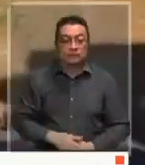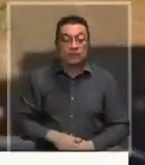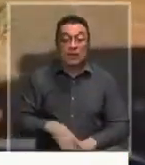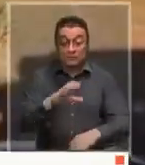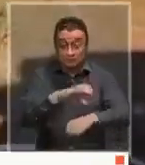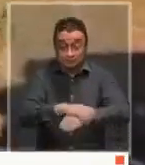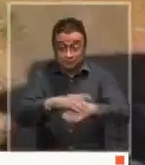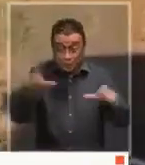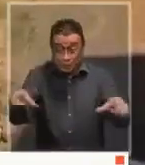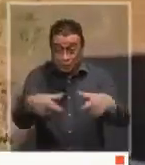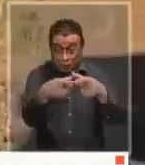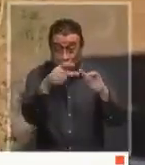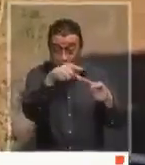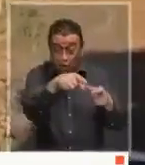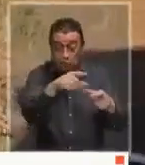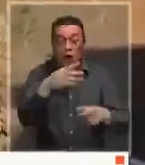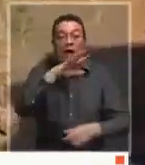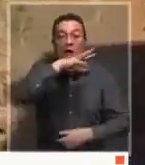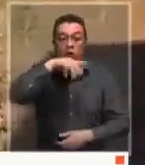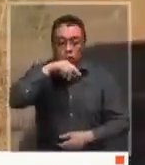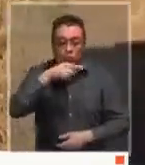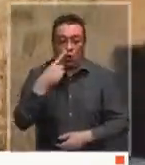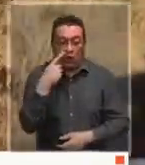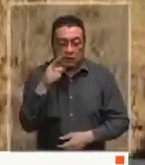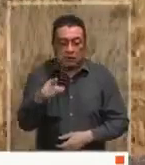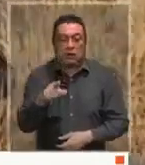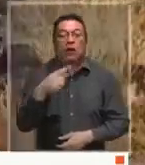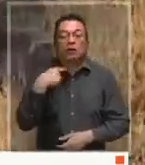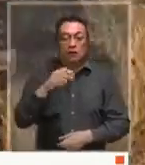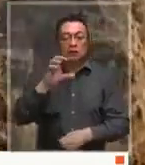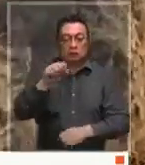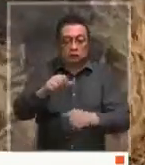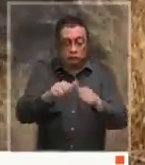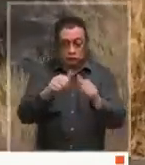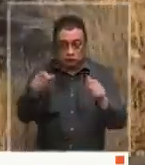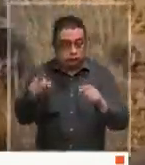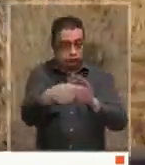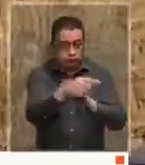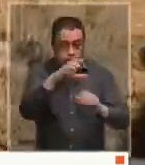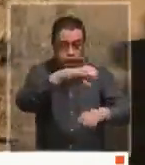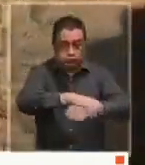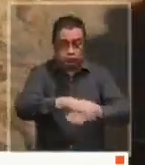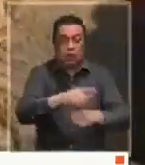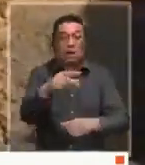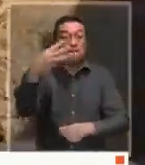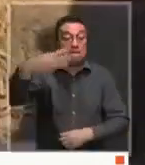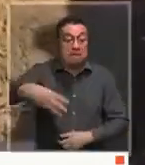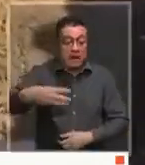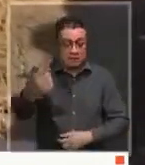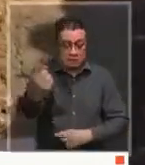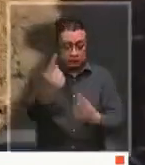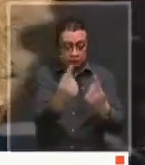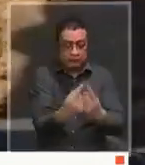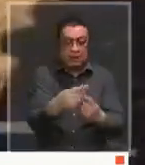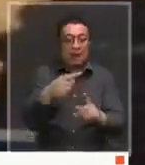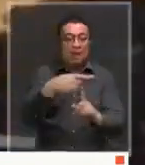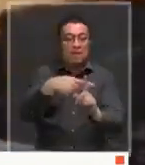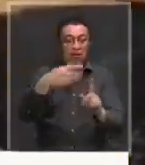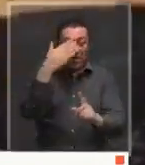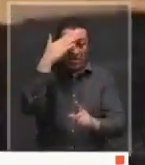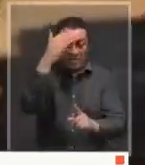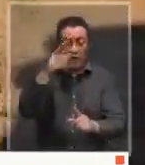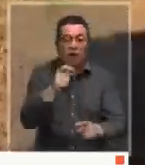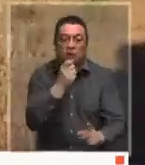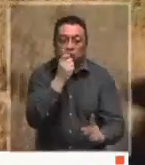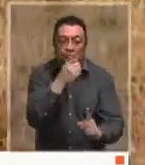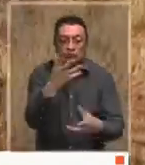Pucón es un hombre adulto a quien se le amplió el plazo de detención y será formalizado este martes al mediodía bajo los